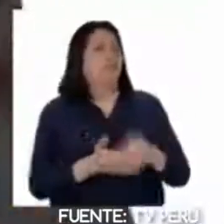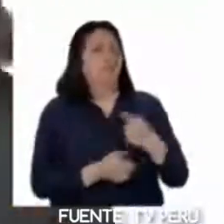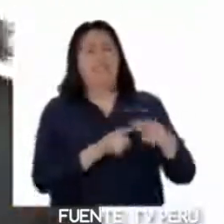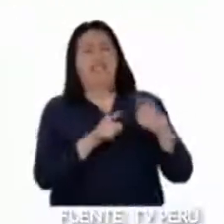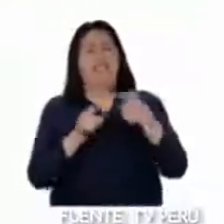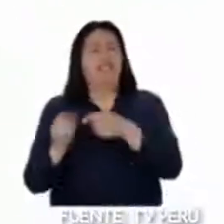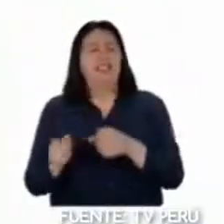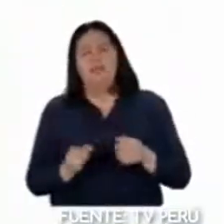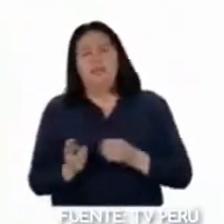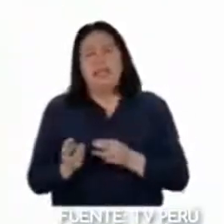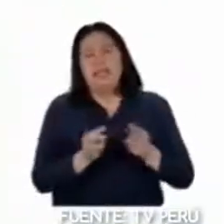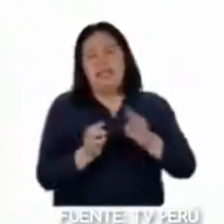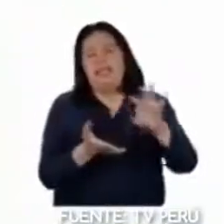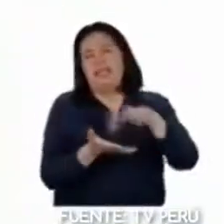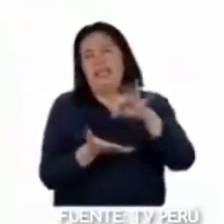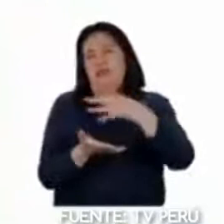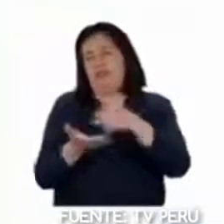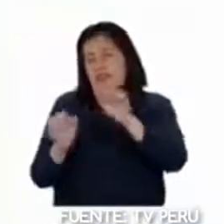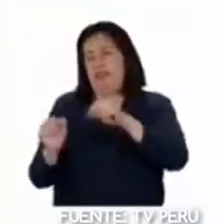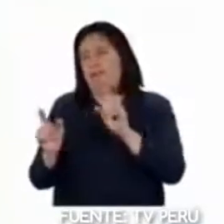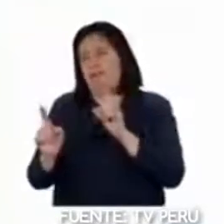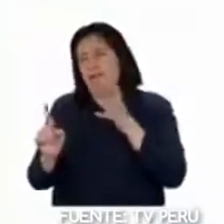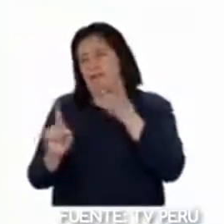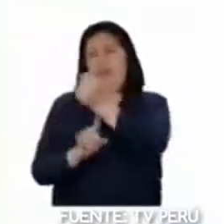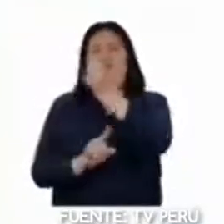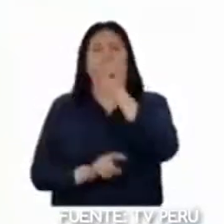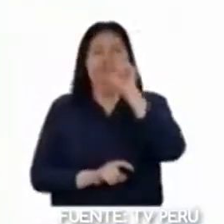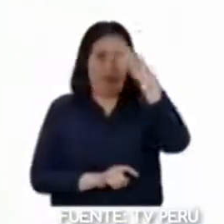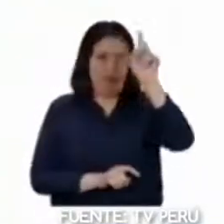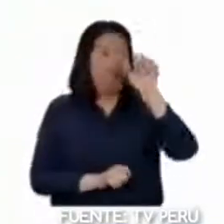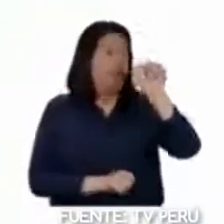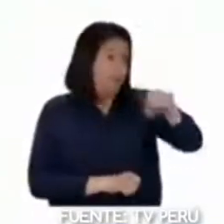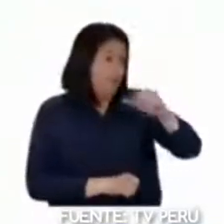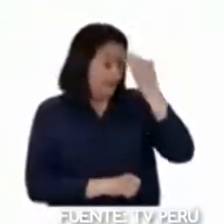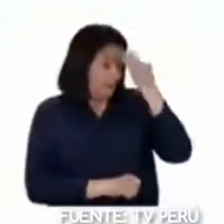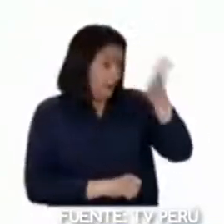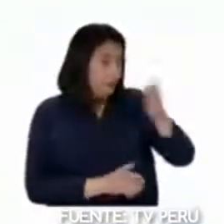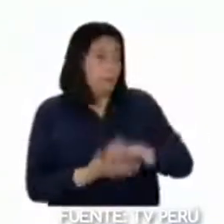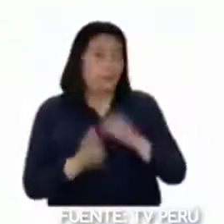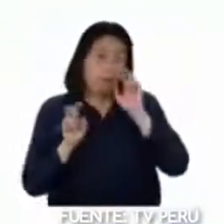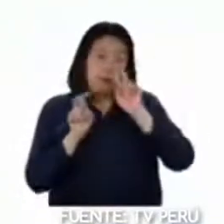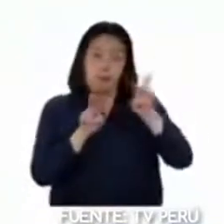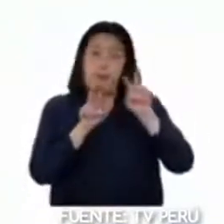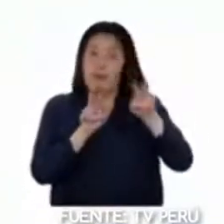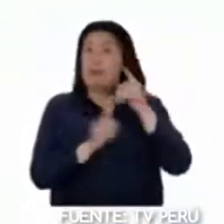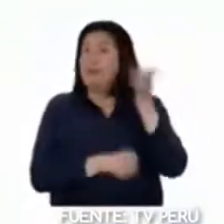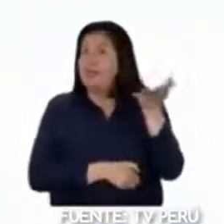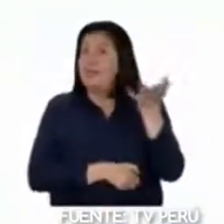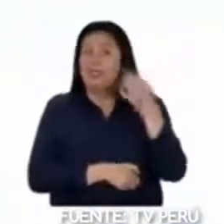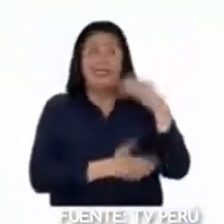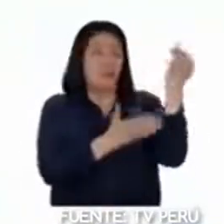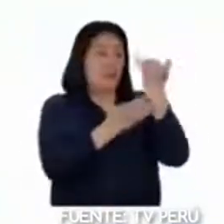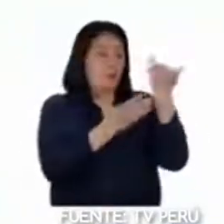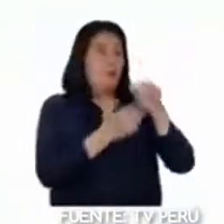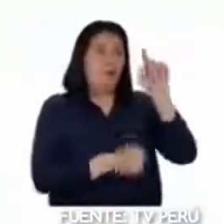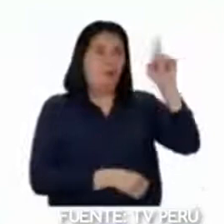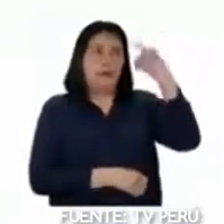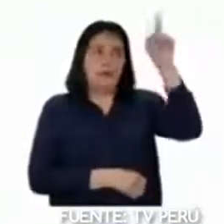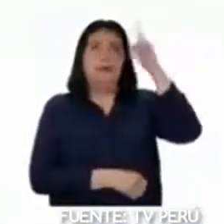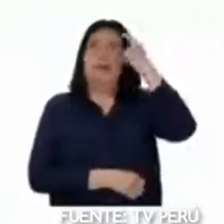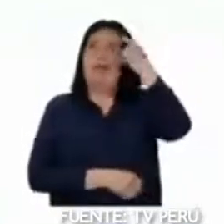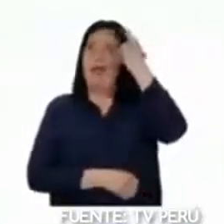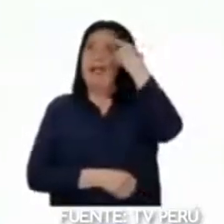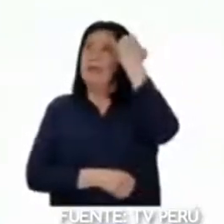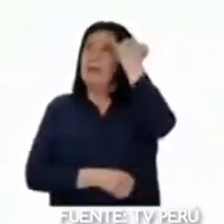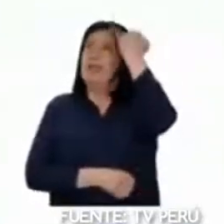de varias maneras. Así es, Patricia. Y ahora que ya saben cómo se ve un millón, ya pueden tener